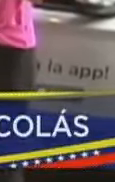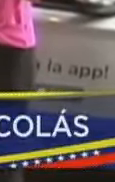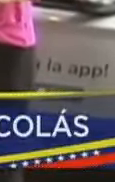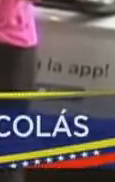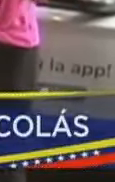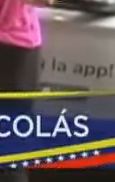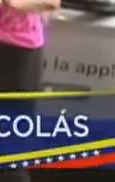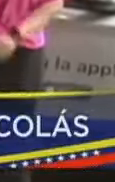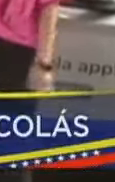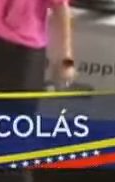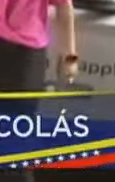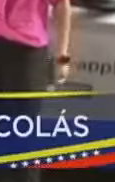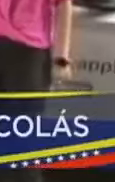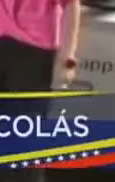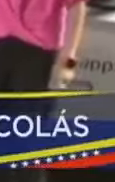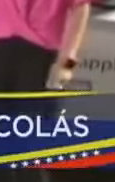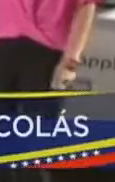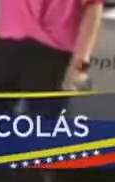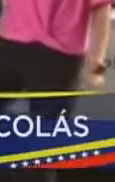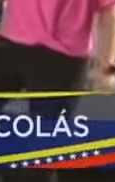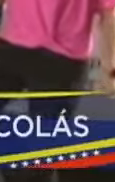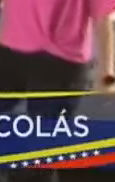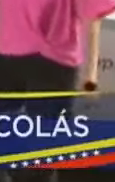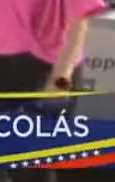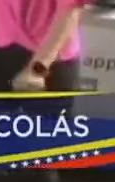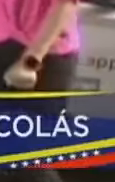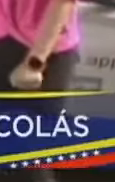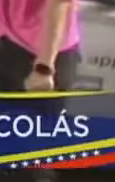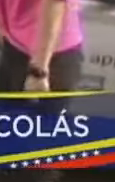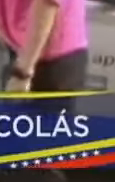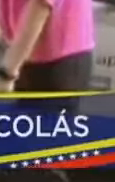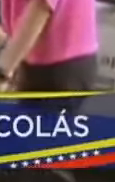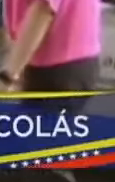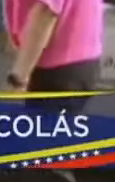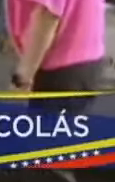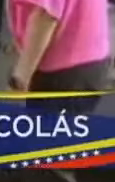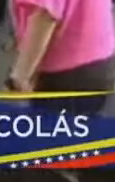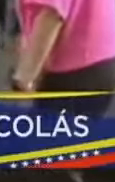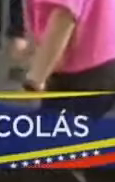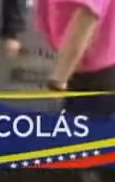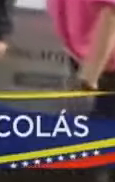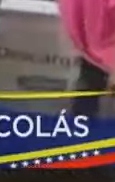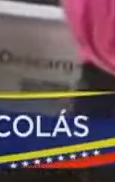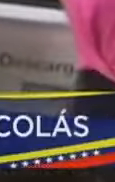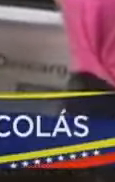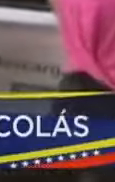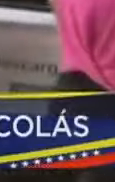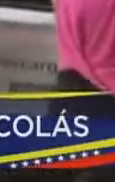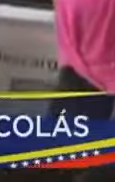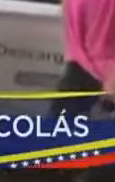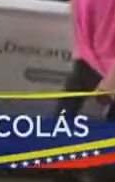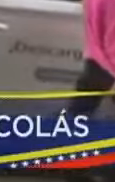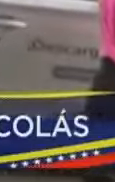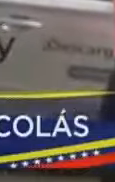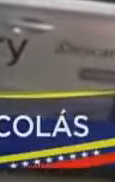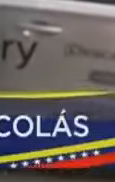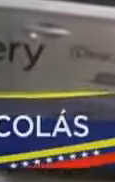los venezolanos, este emprendimiento que prácticamente nació en pandemia para continuar pues ese apoyo y